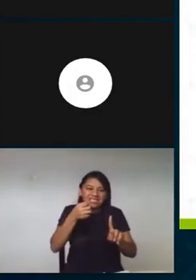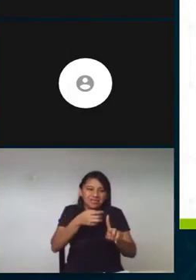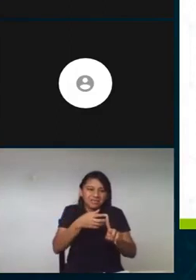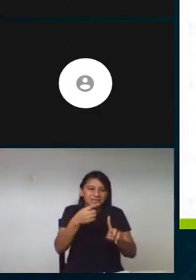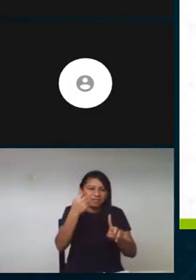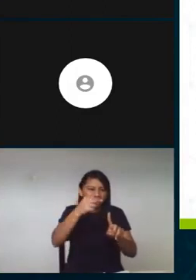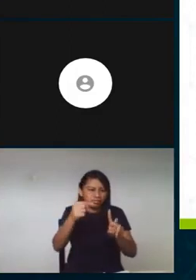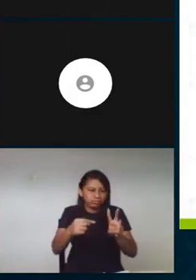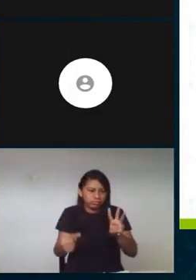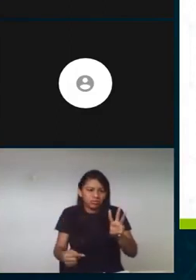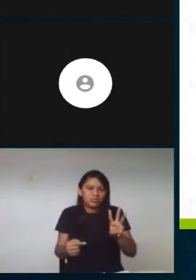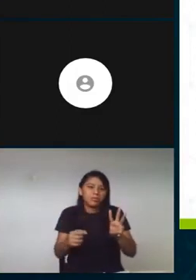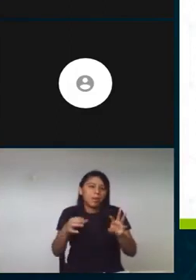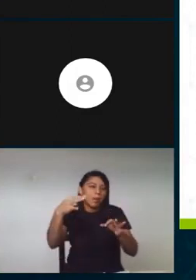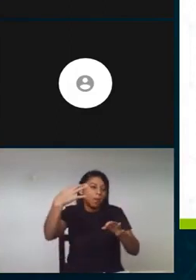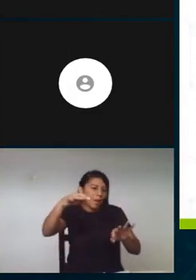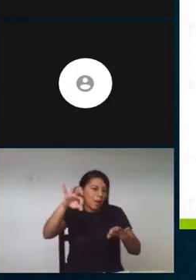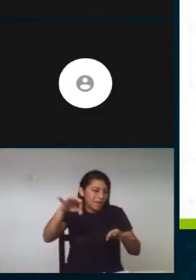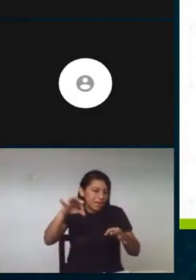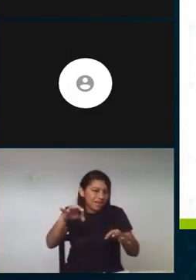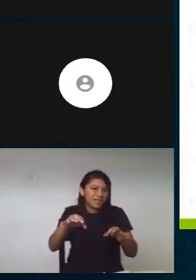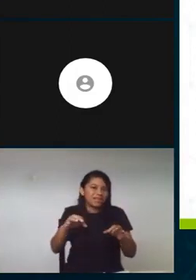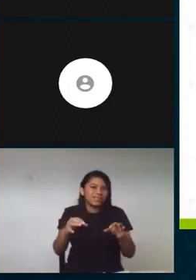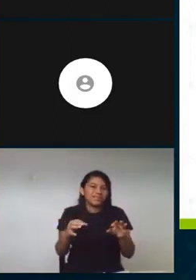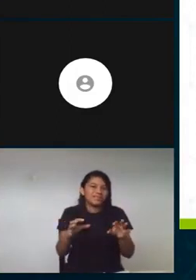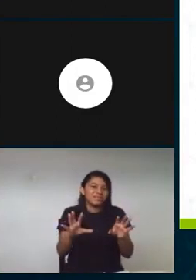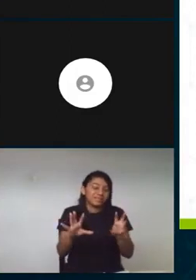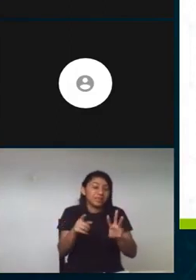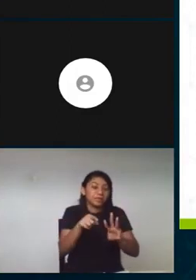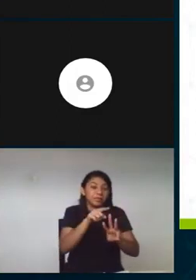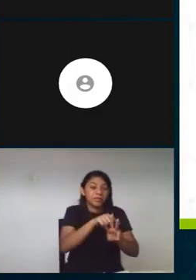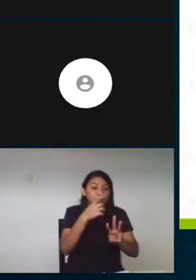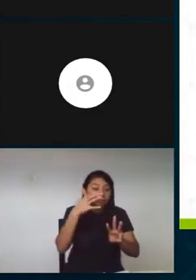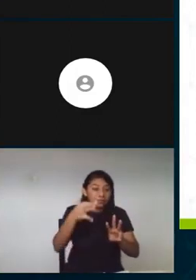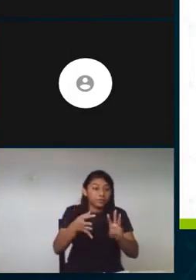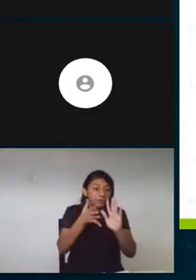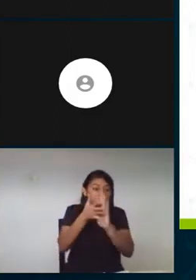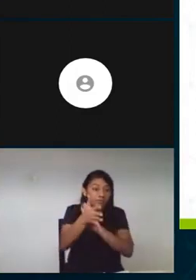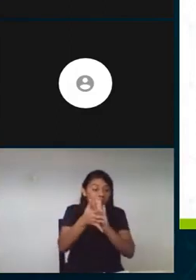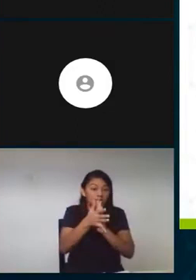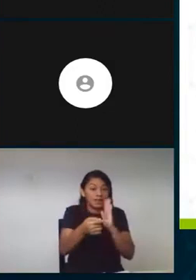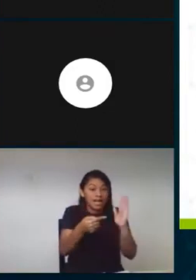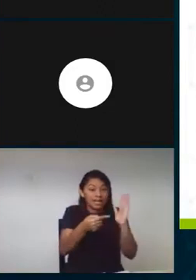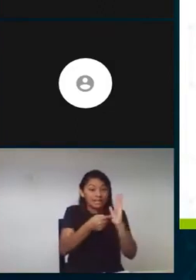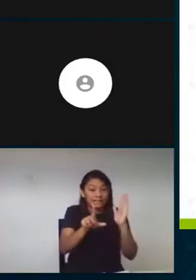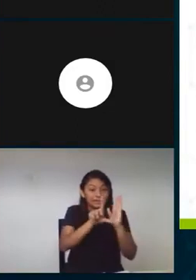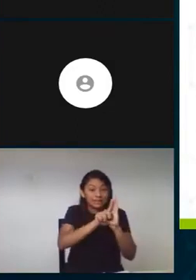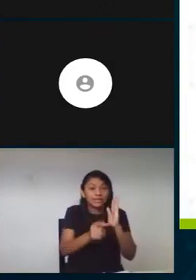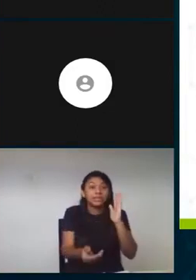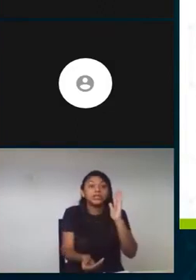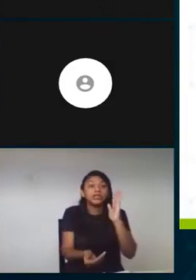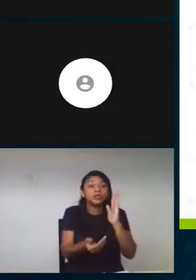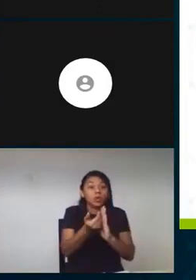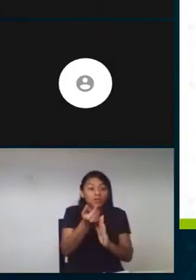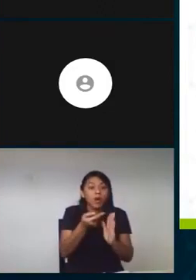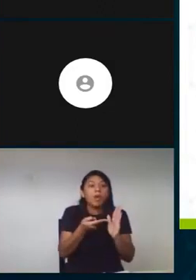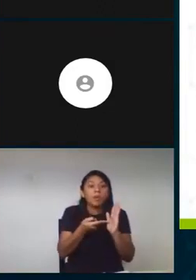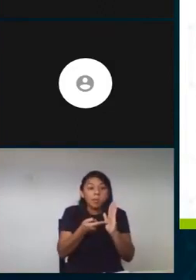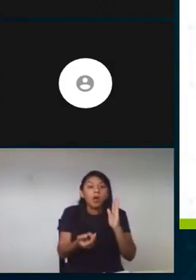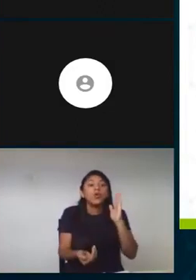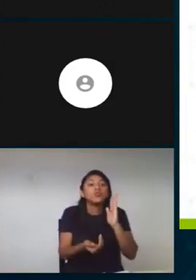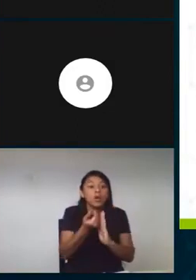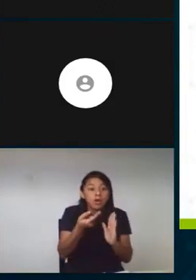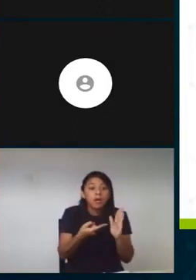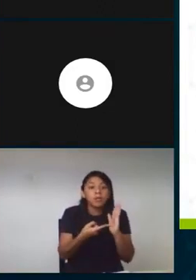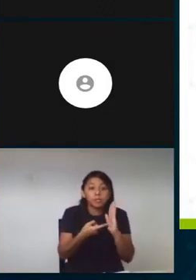estos materiales. Eso es como lo más nuevo, digamos, en lo que quiero traer aquí a colación, porque es algo muy importante para el desarrollo de